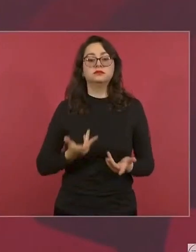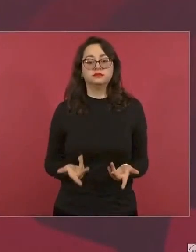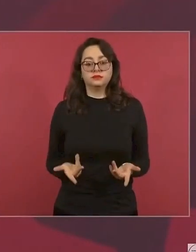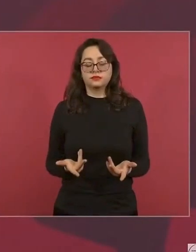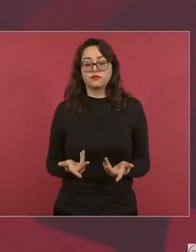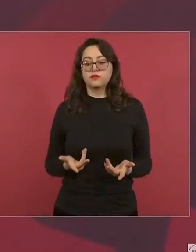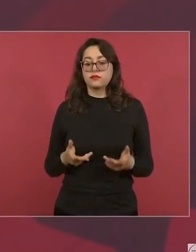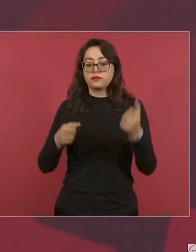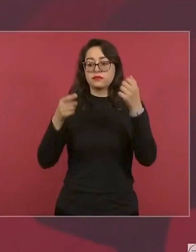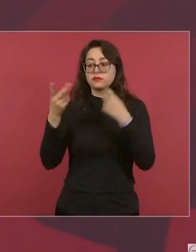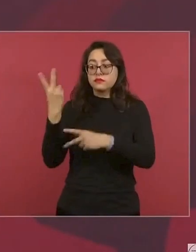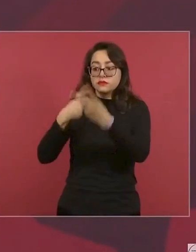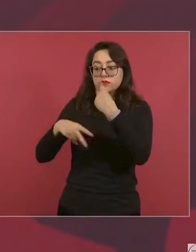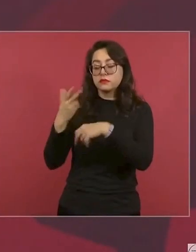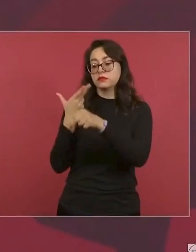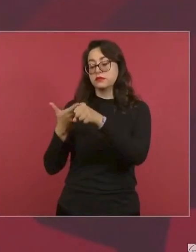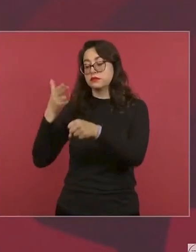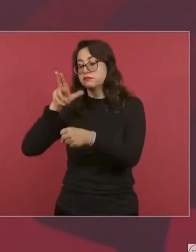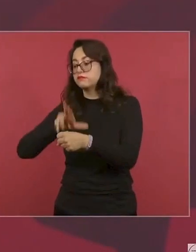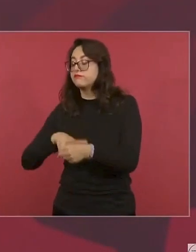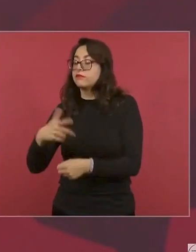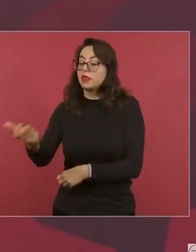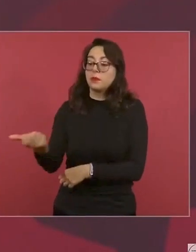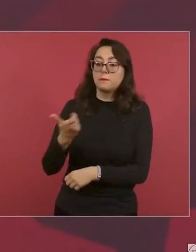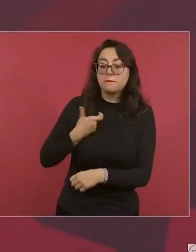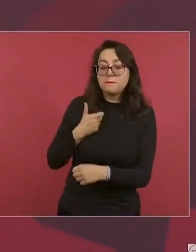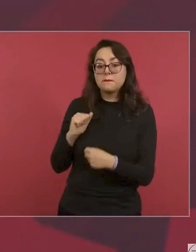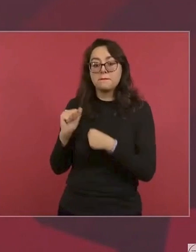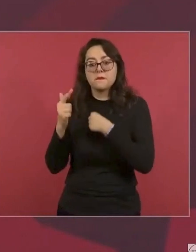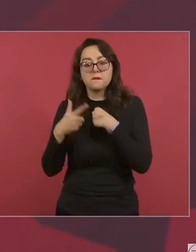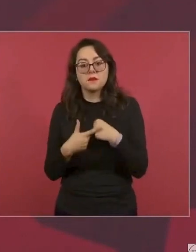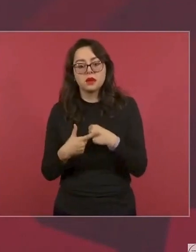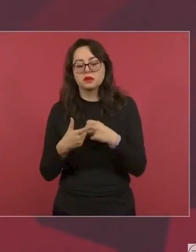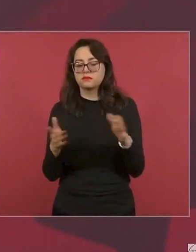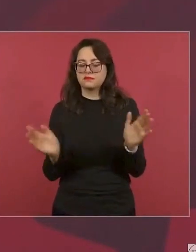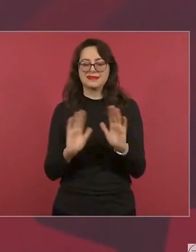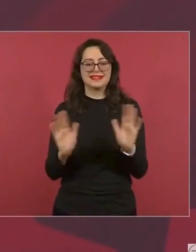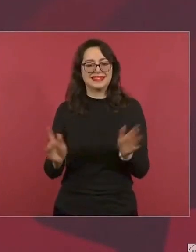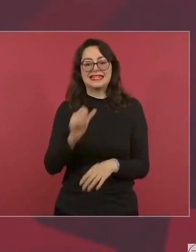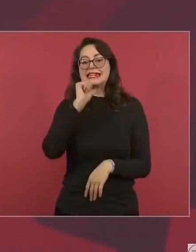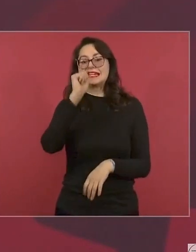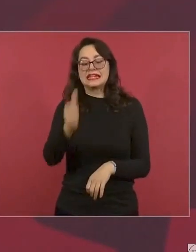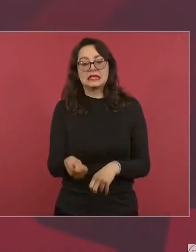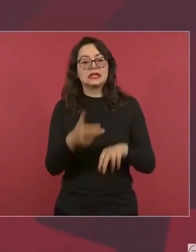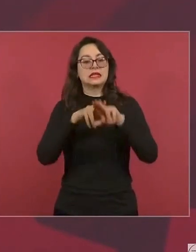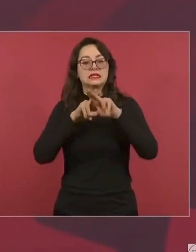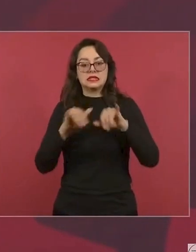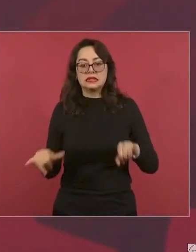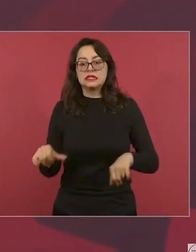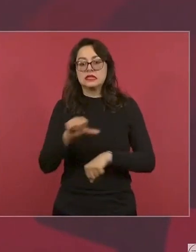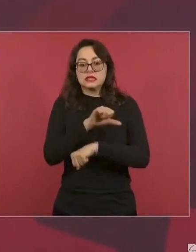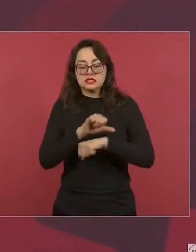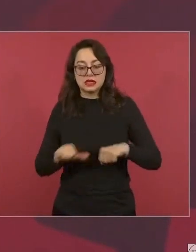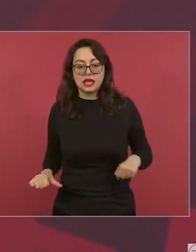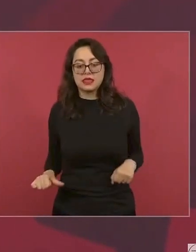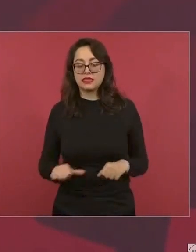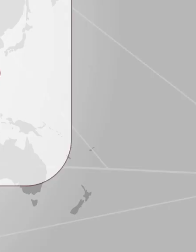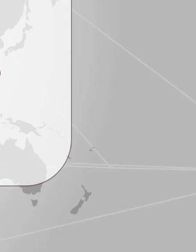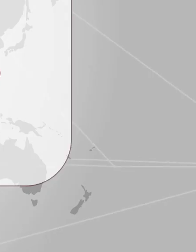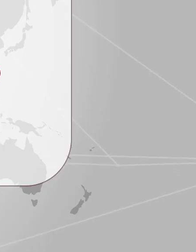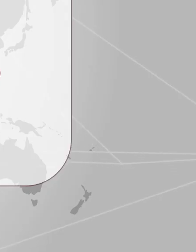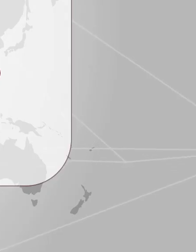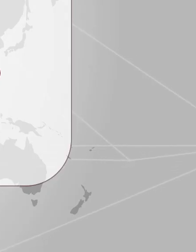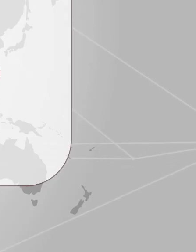por la atención médica ni por intervenciones quirúrgicas ni por operaciones por nada